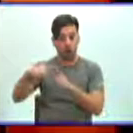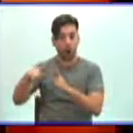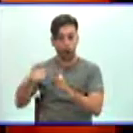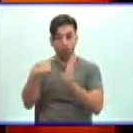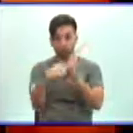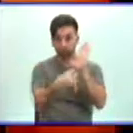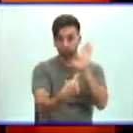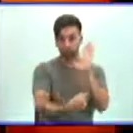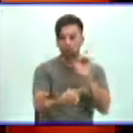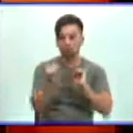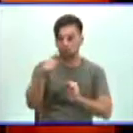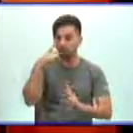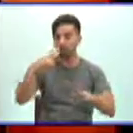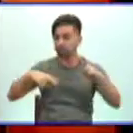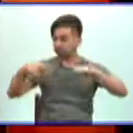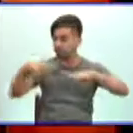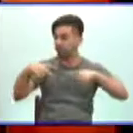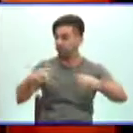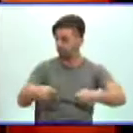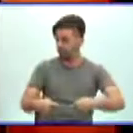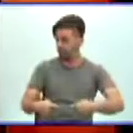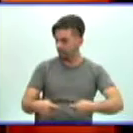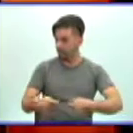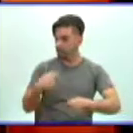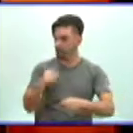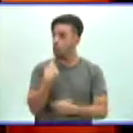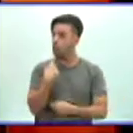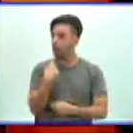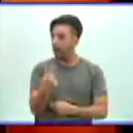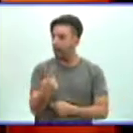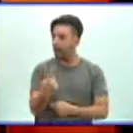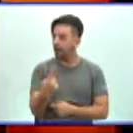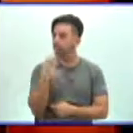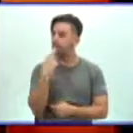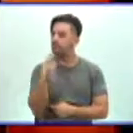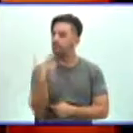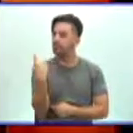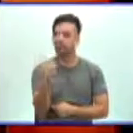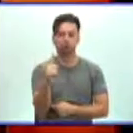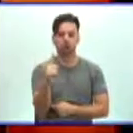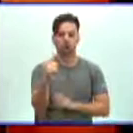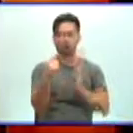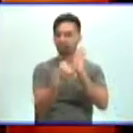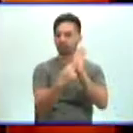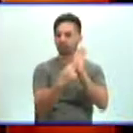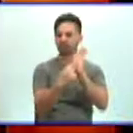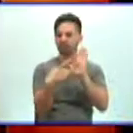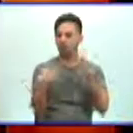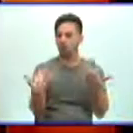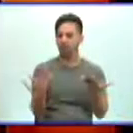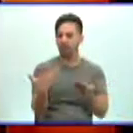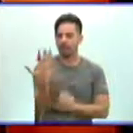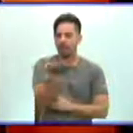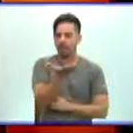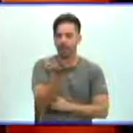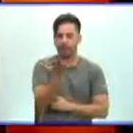influyen para que tengamos en esta zona diferentes elementos que hacen que